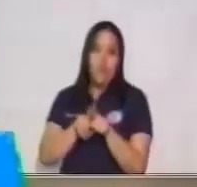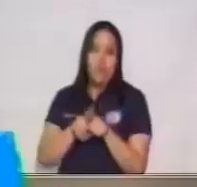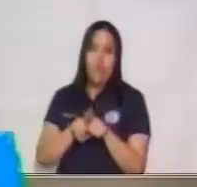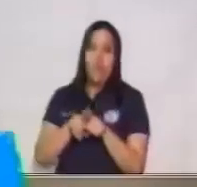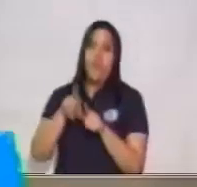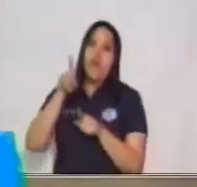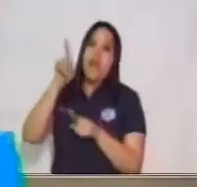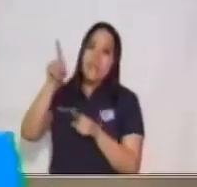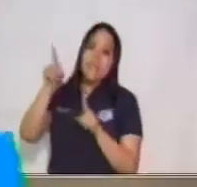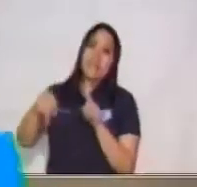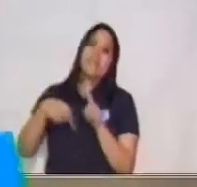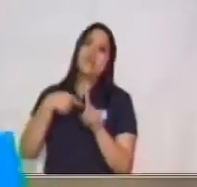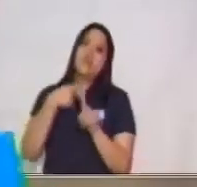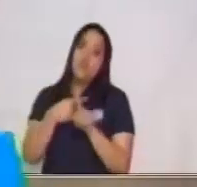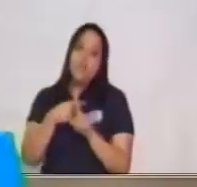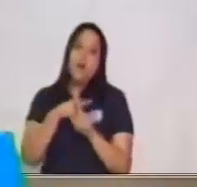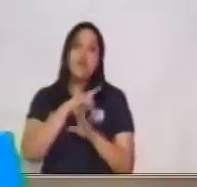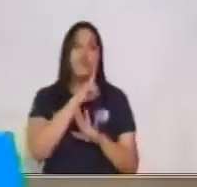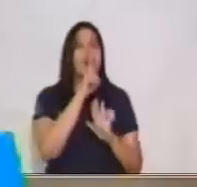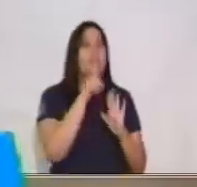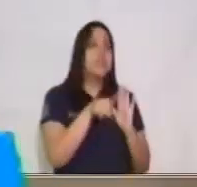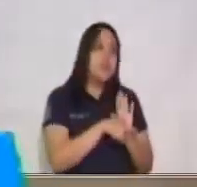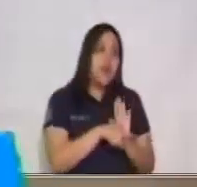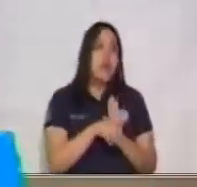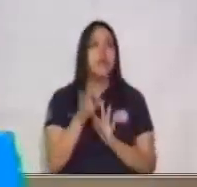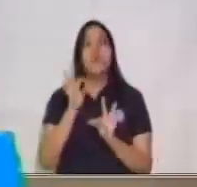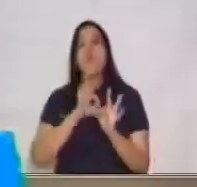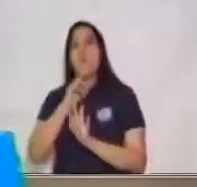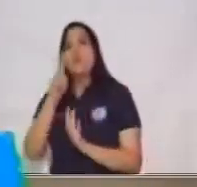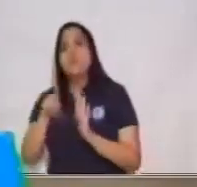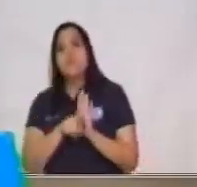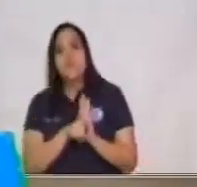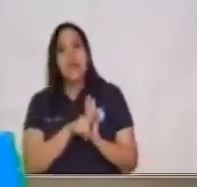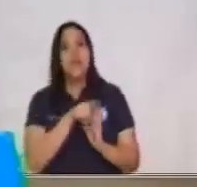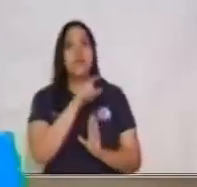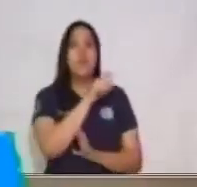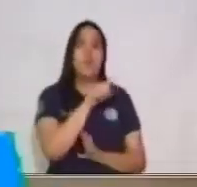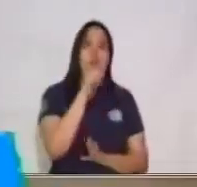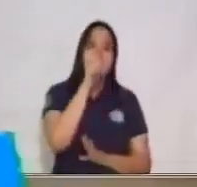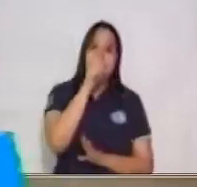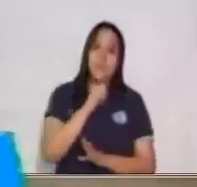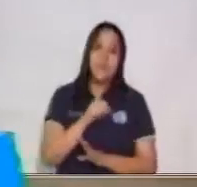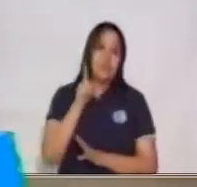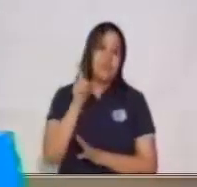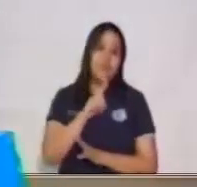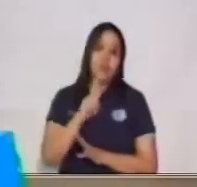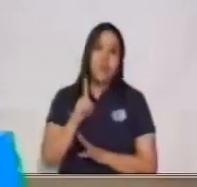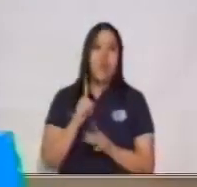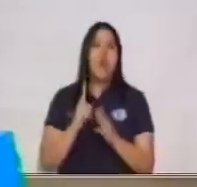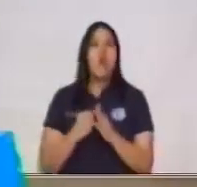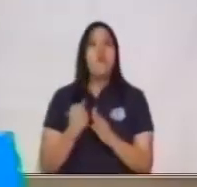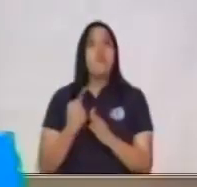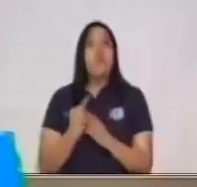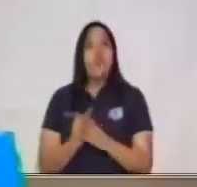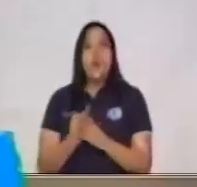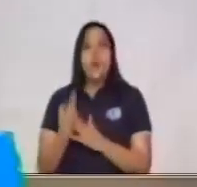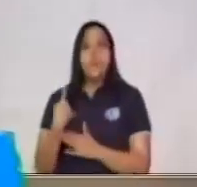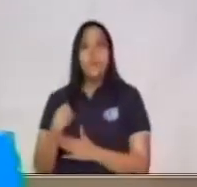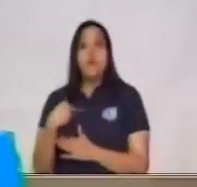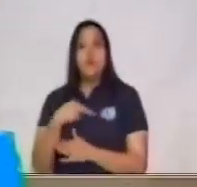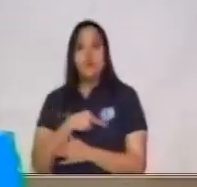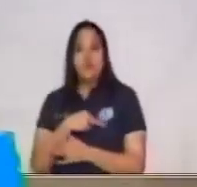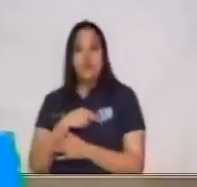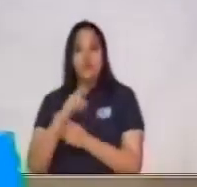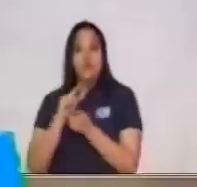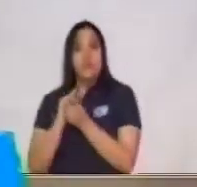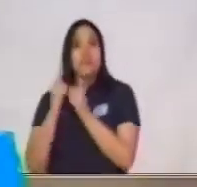el que estaba sumando pasa a restar, el que está multiplicando pasa a dividir, no. Cuando despejamos